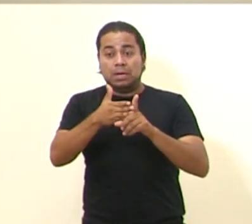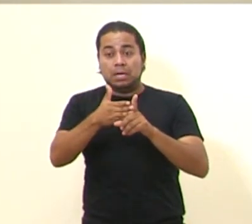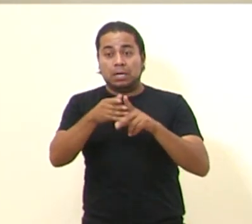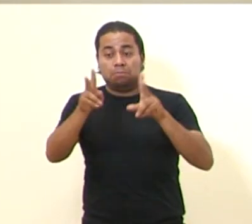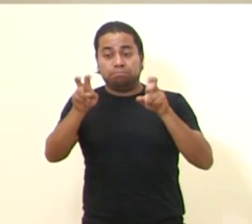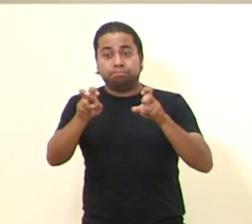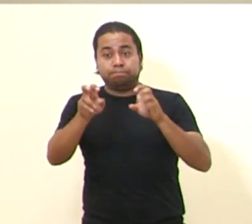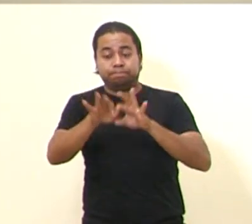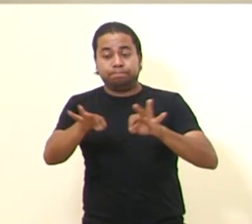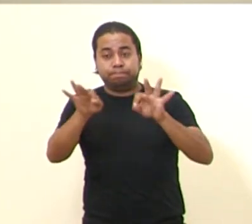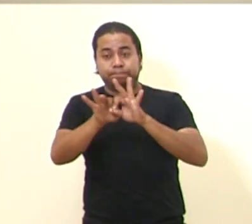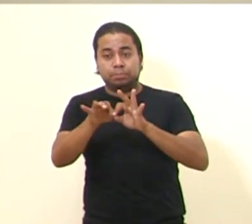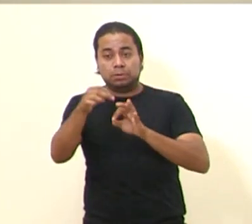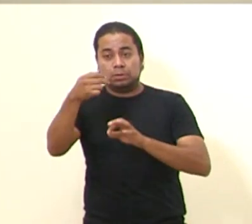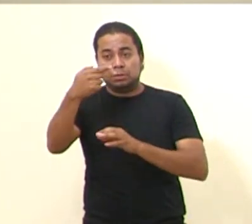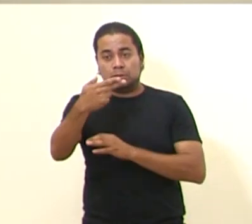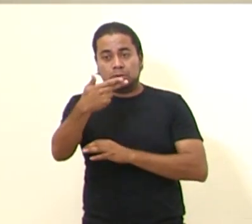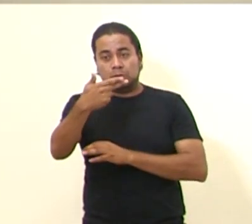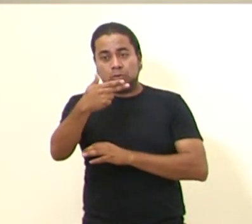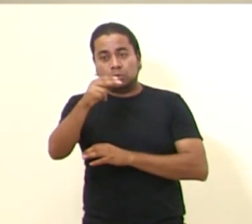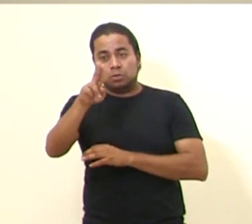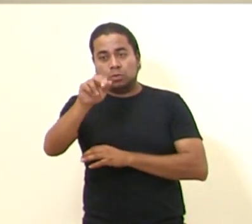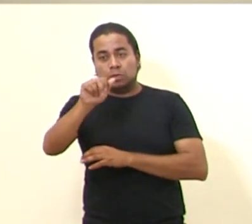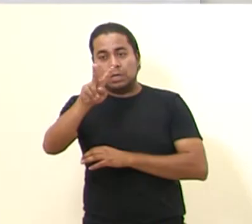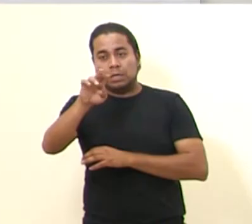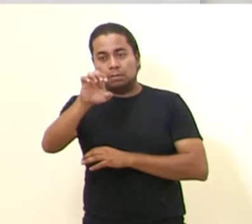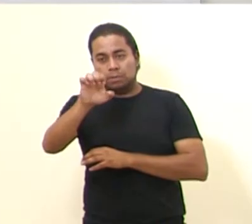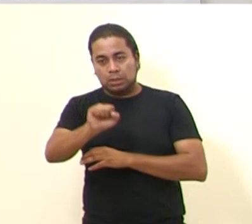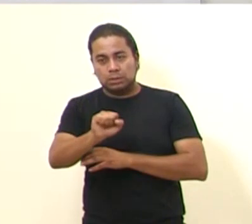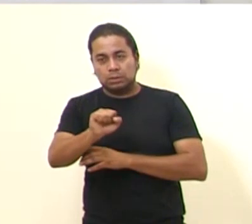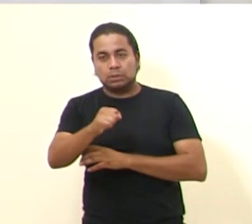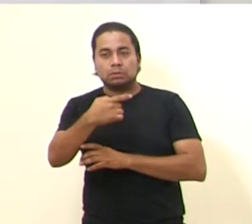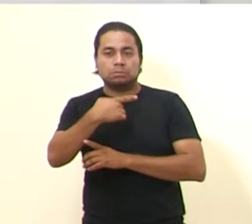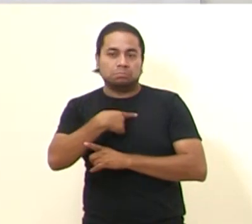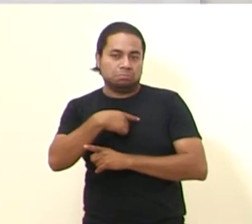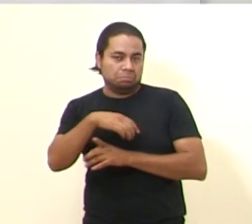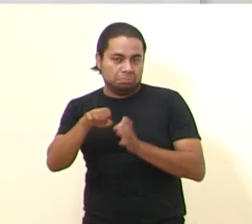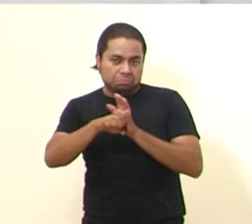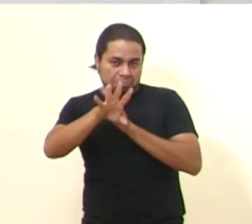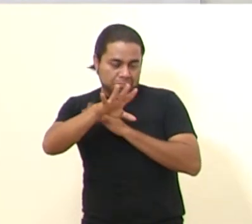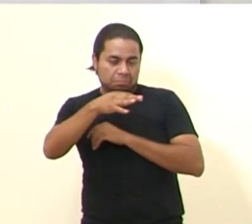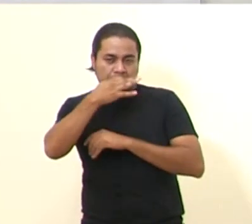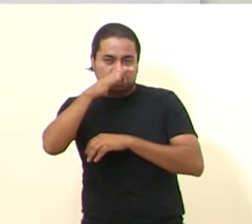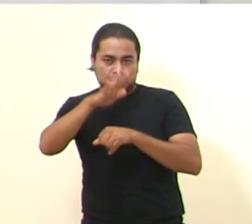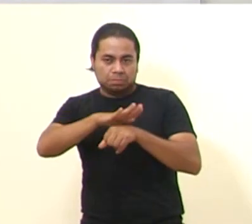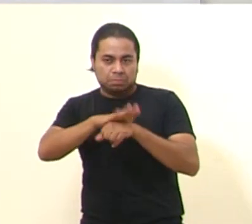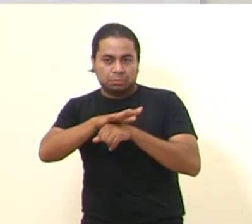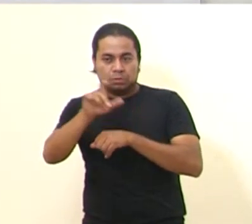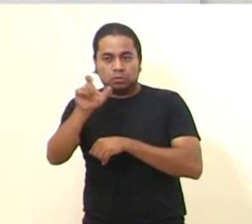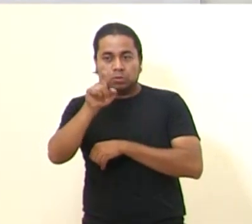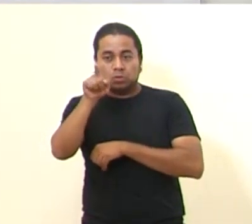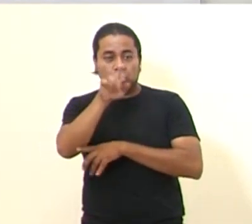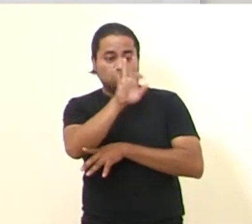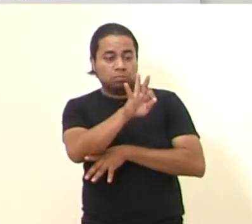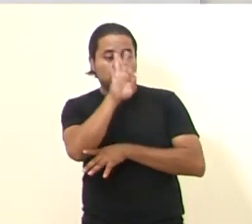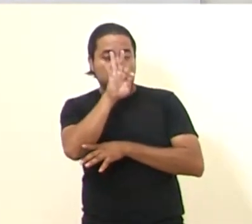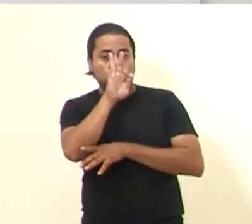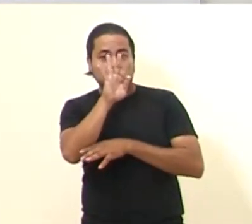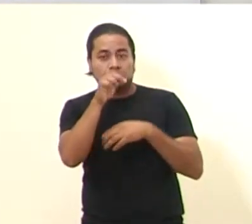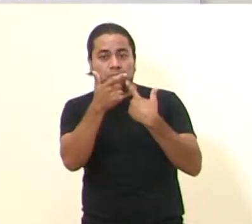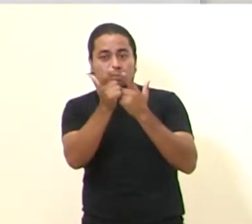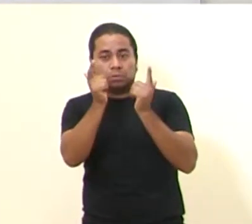misma manera, yo les recomiendo a ustedes que cuando elijan el